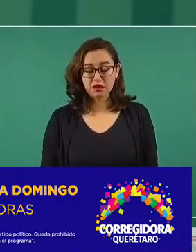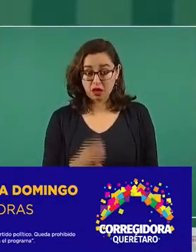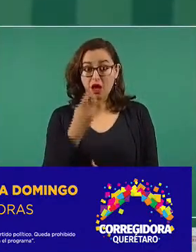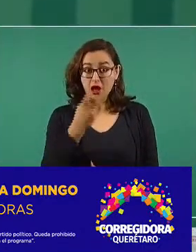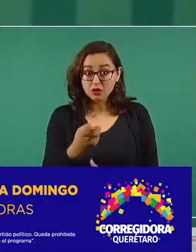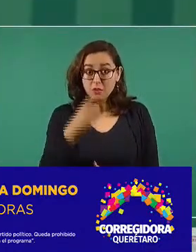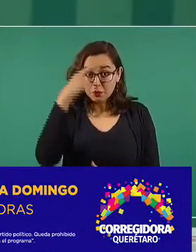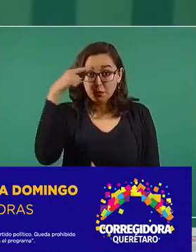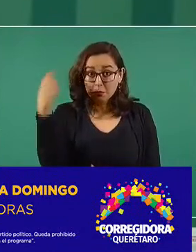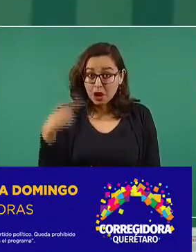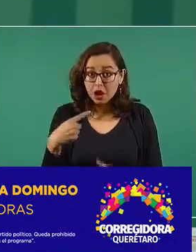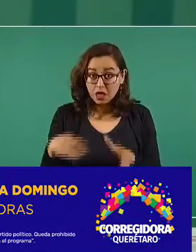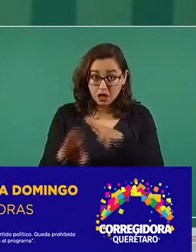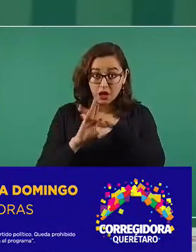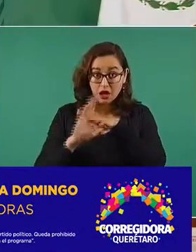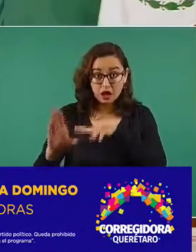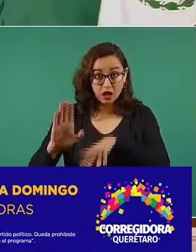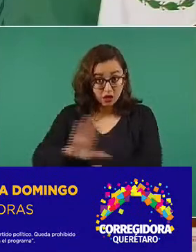migratorio.